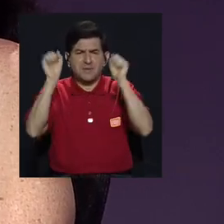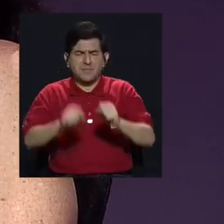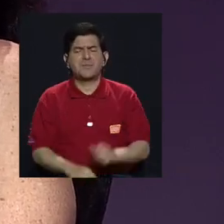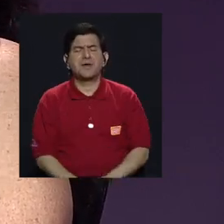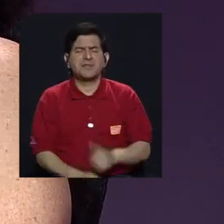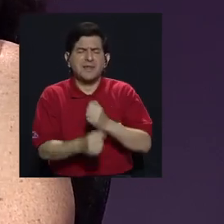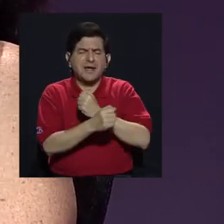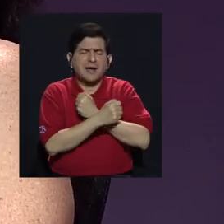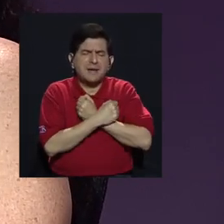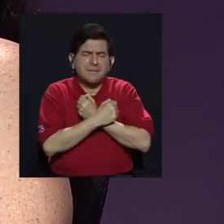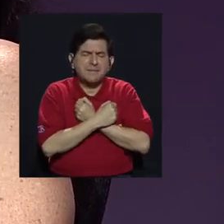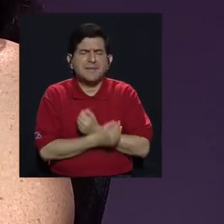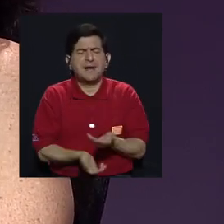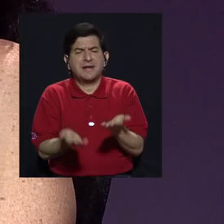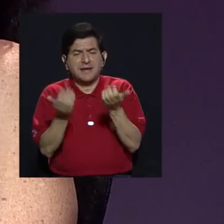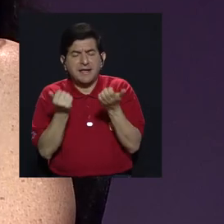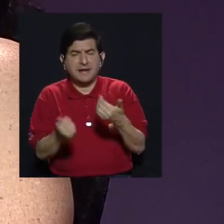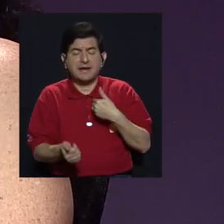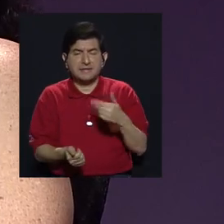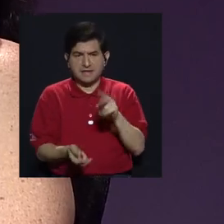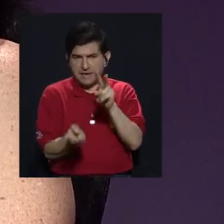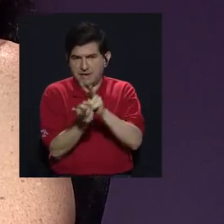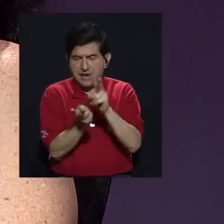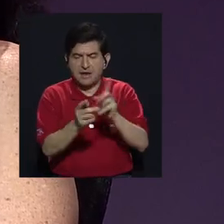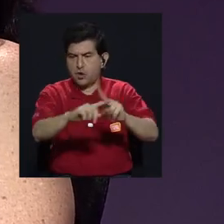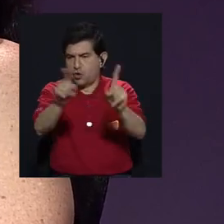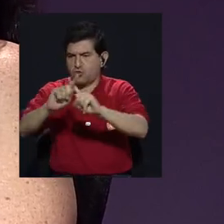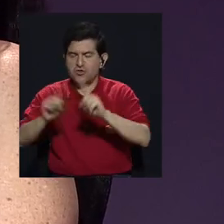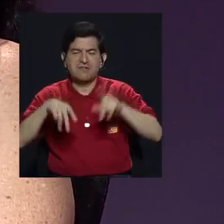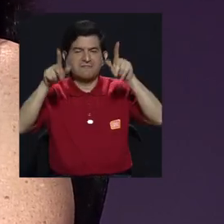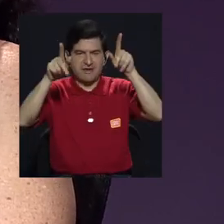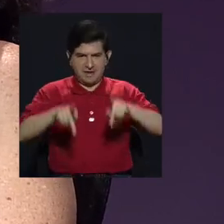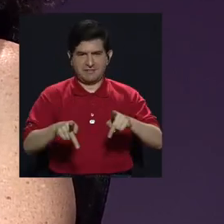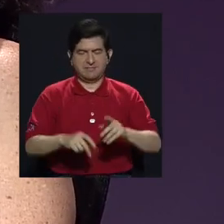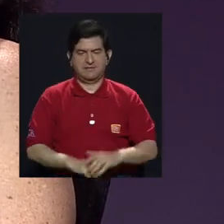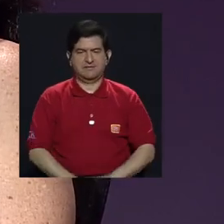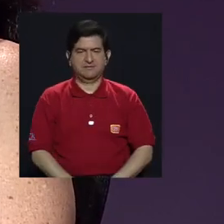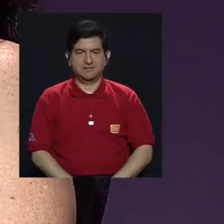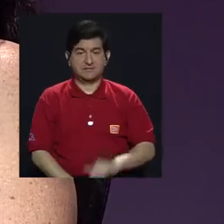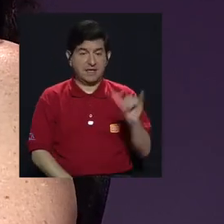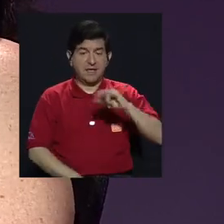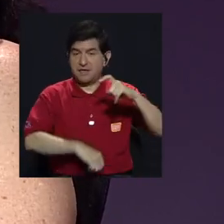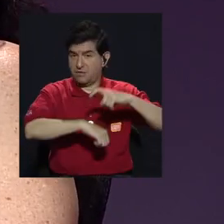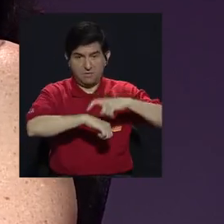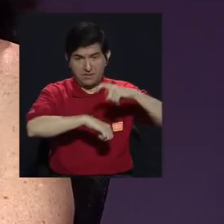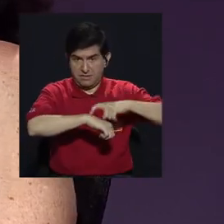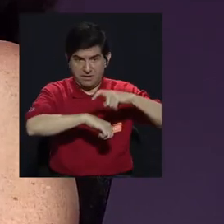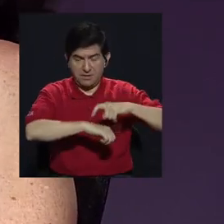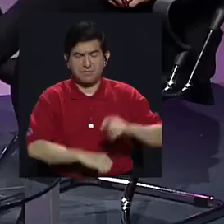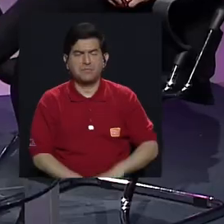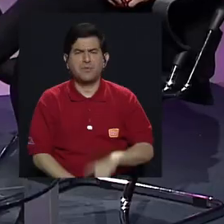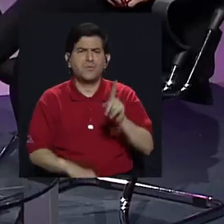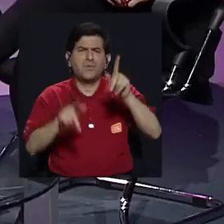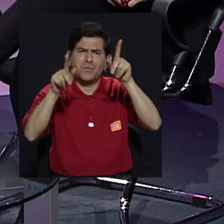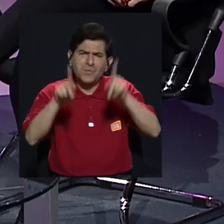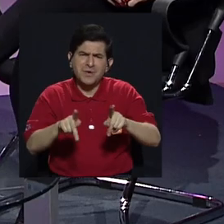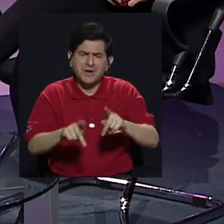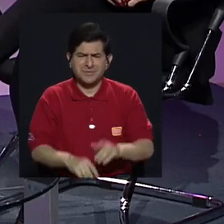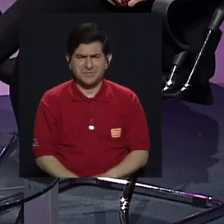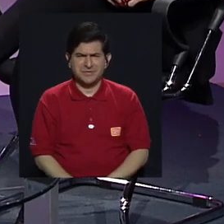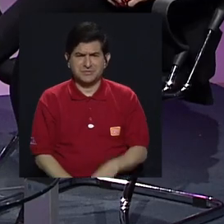amar, querer, vincularse, tener relaciones sexuales con varias personas a la vez, ¿verdad? ¿Y cómo puede una